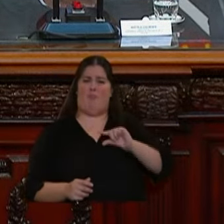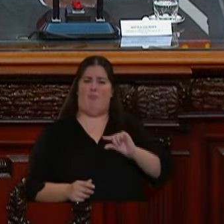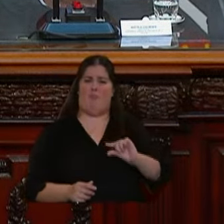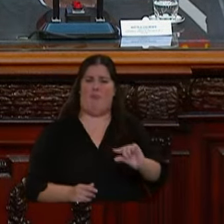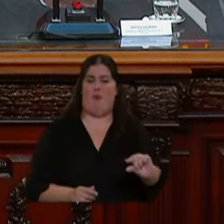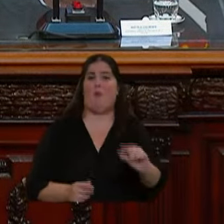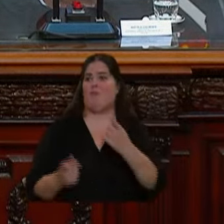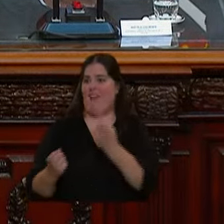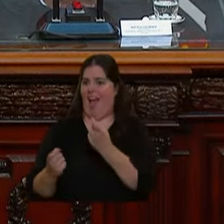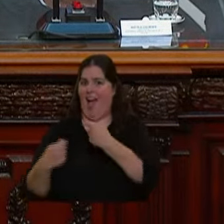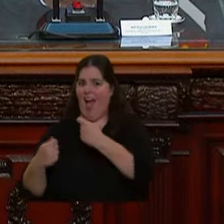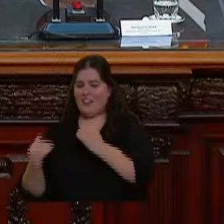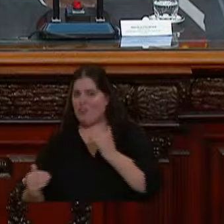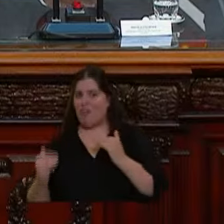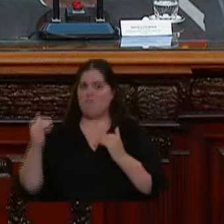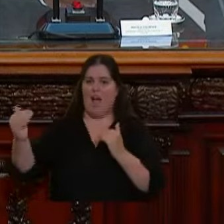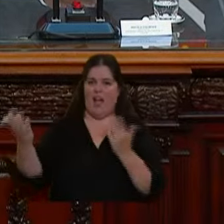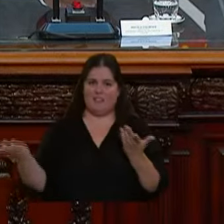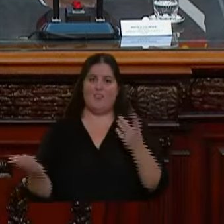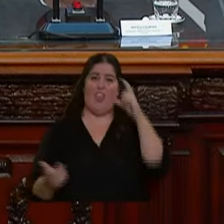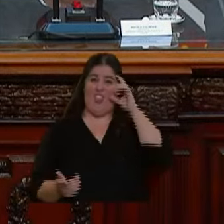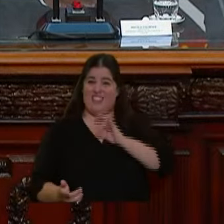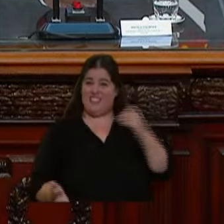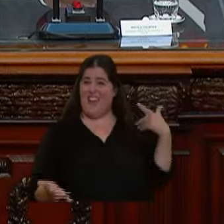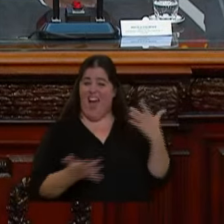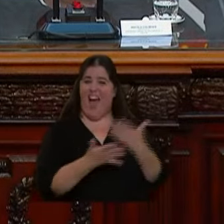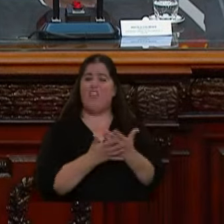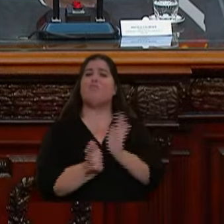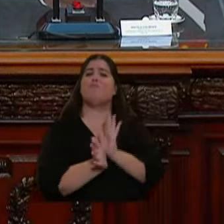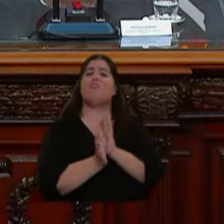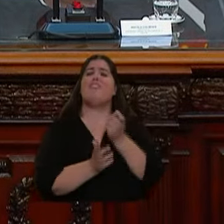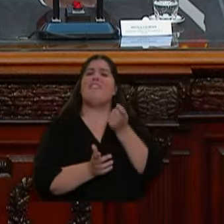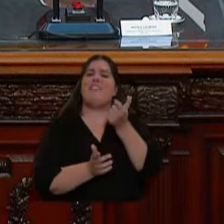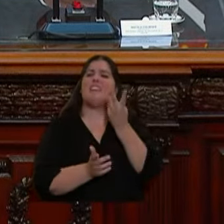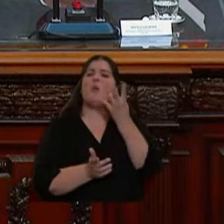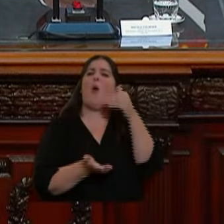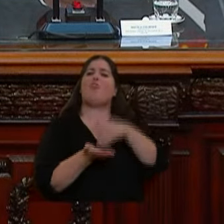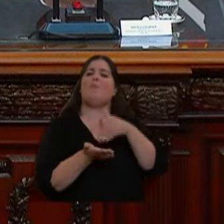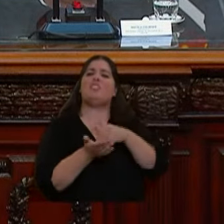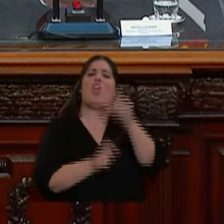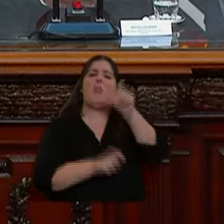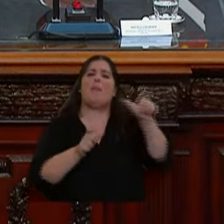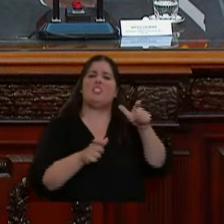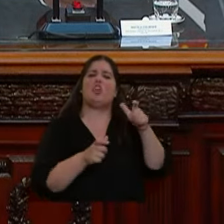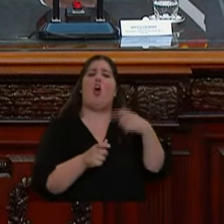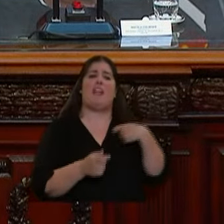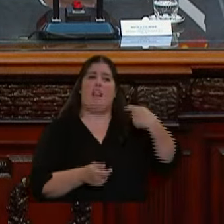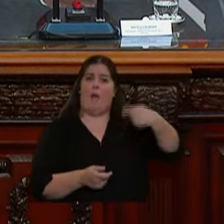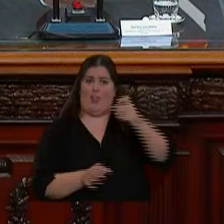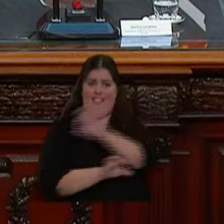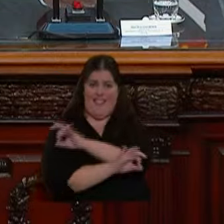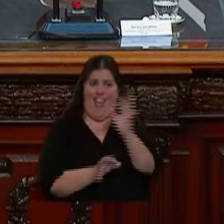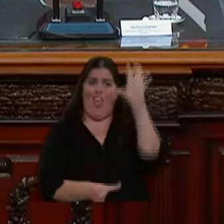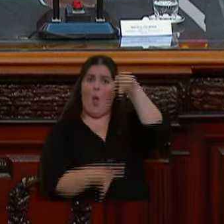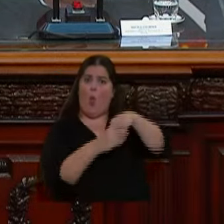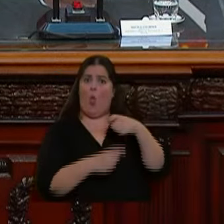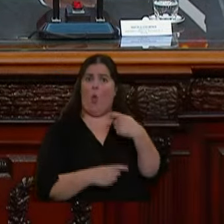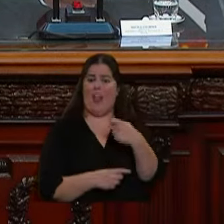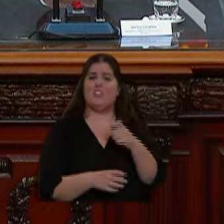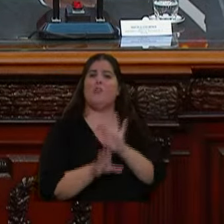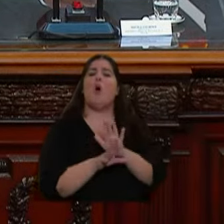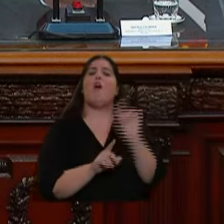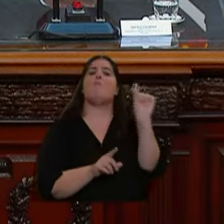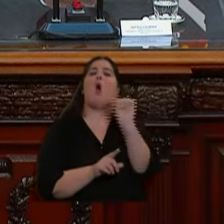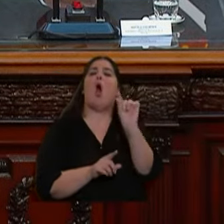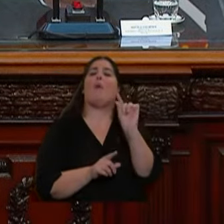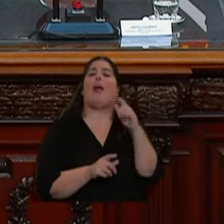a sus gastos y que en los últimos 10 años incorporó casi 4 millones de beneficiarios sin aportes a través de moratorias que son una